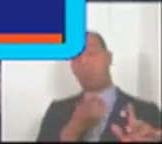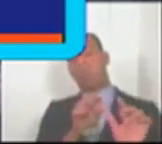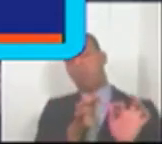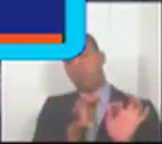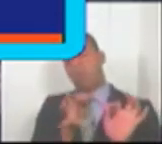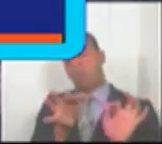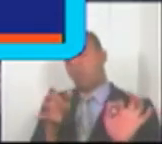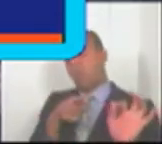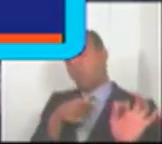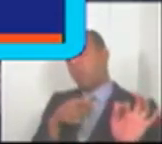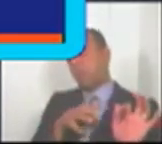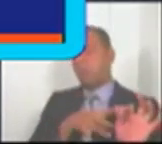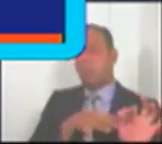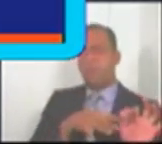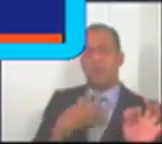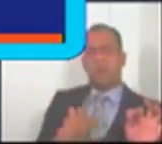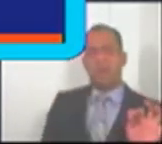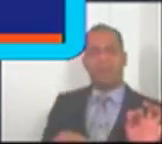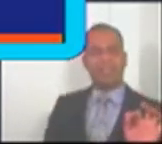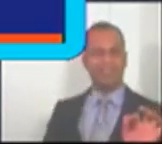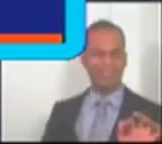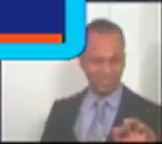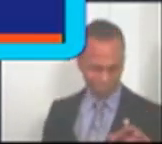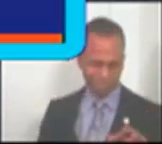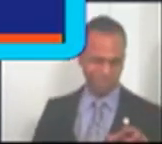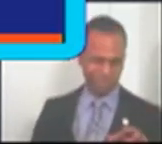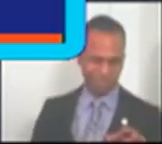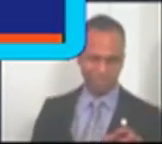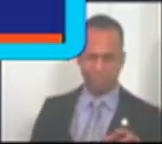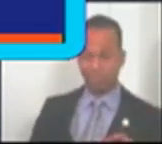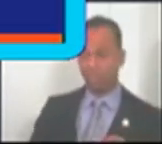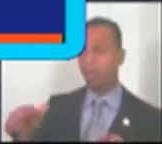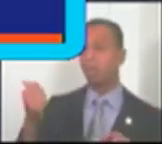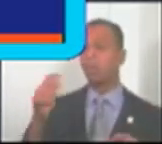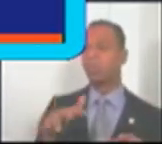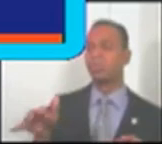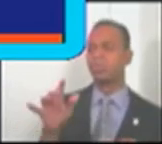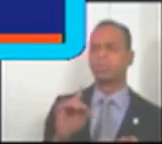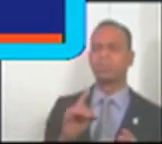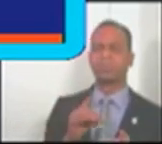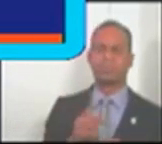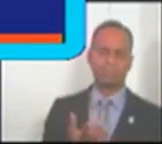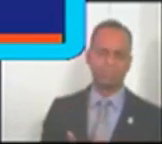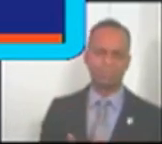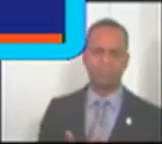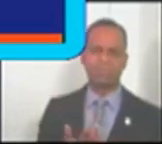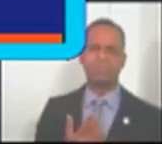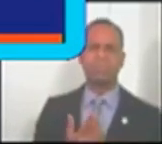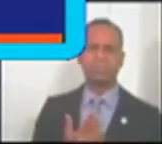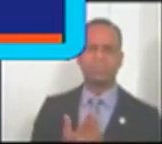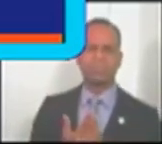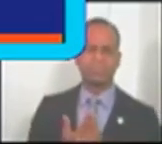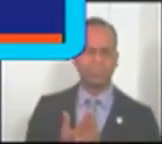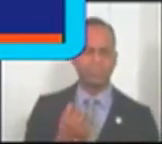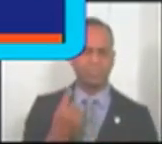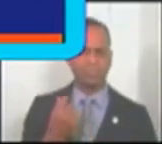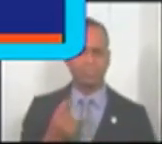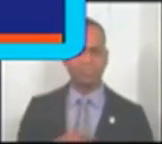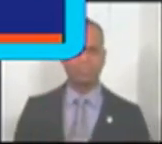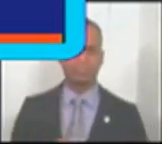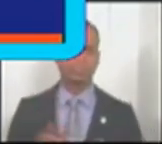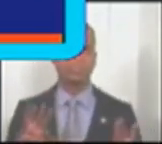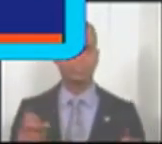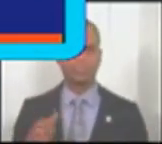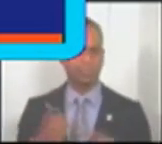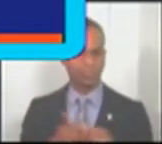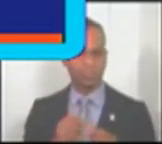los soviets hablaban de democracia popular. Obviamente no había democracia. Stalin